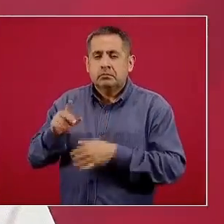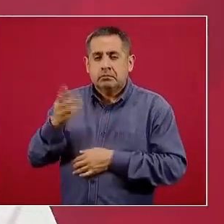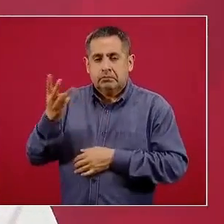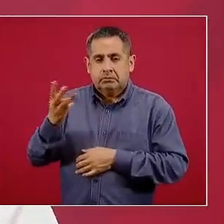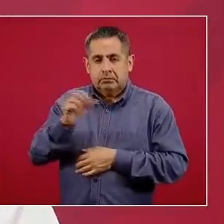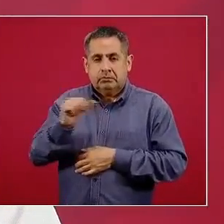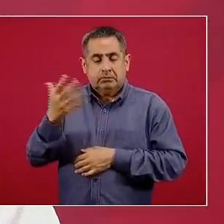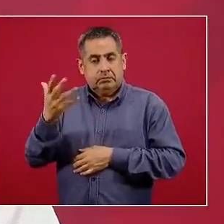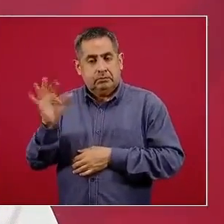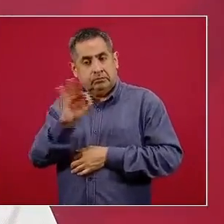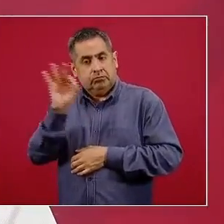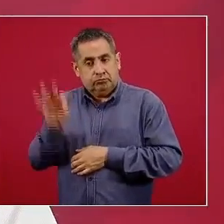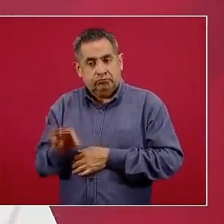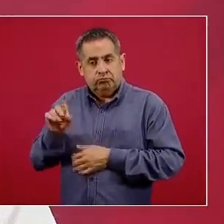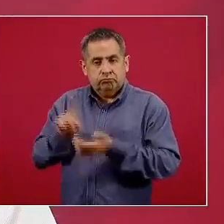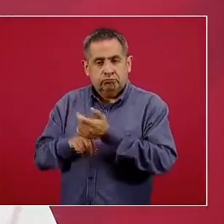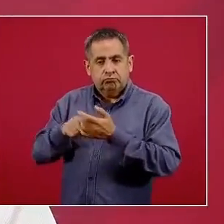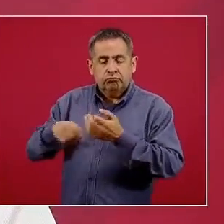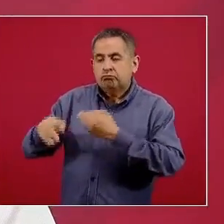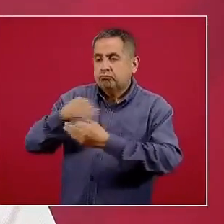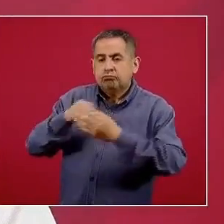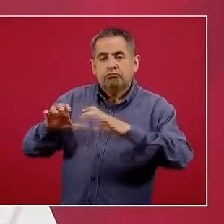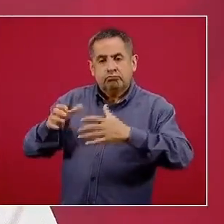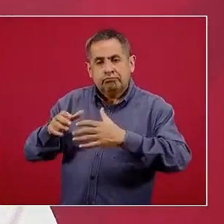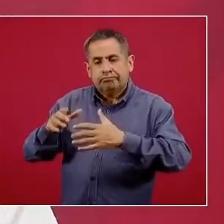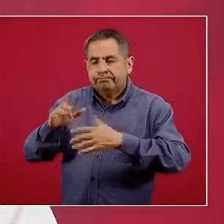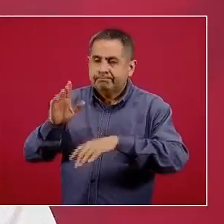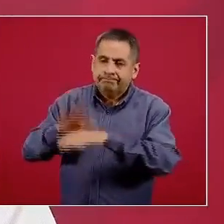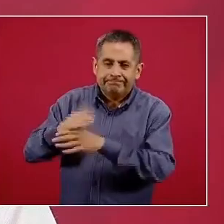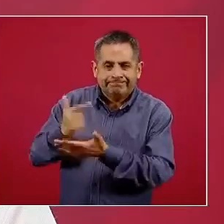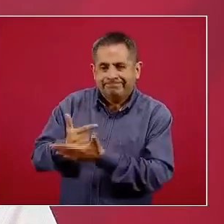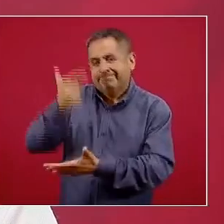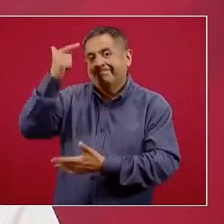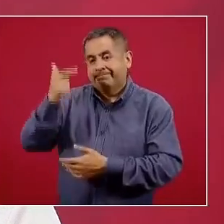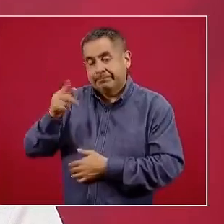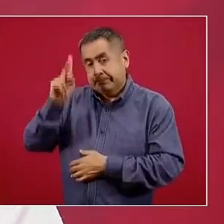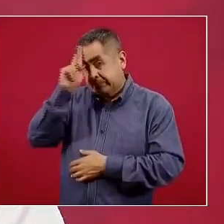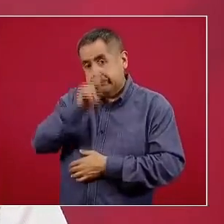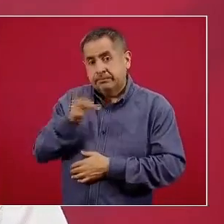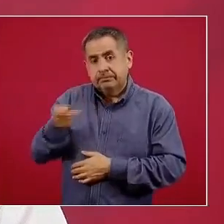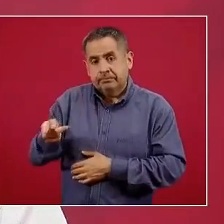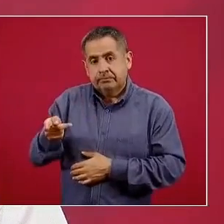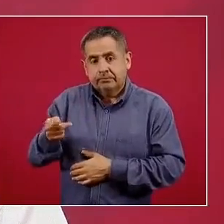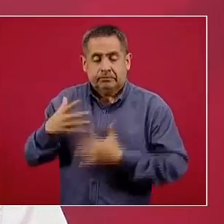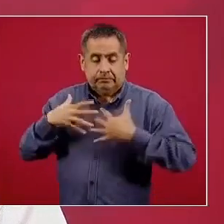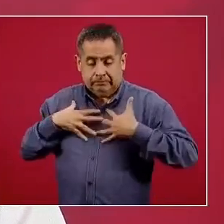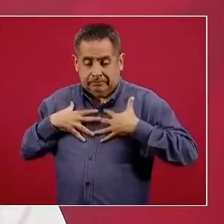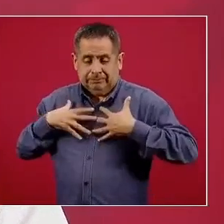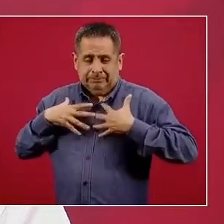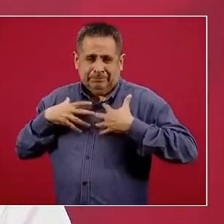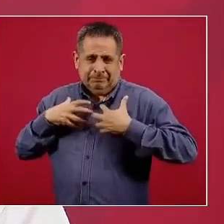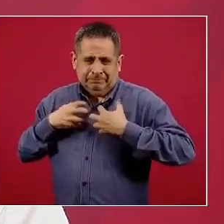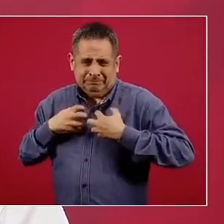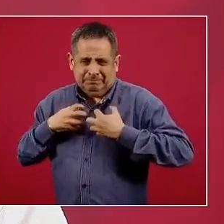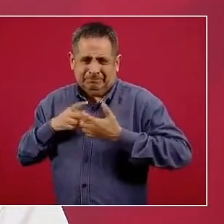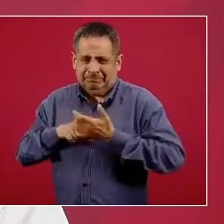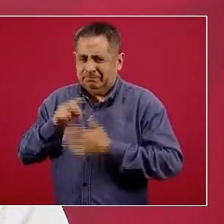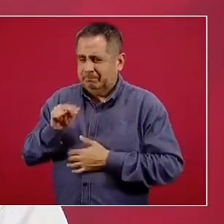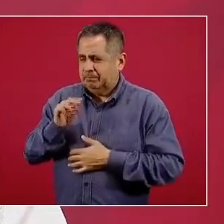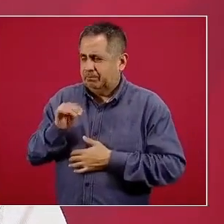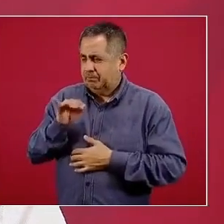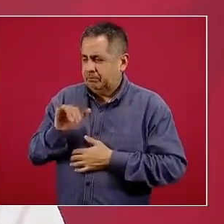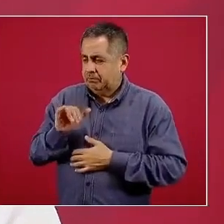al 5%, pueden tener una forma grave de la influenza y tener neumonía y una alta probabilidad